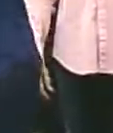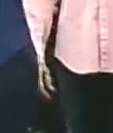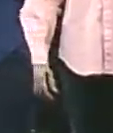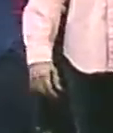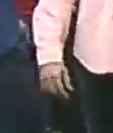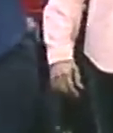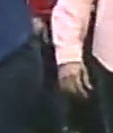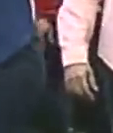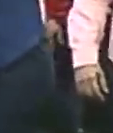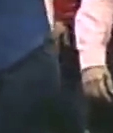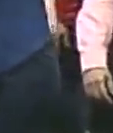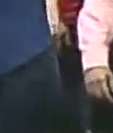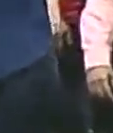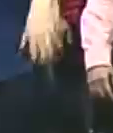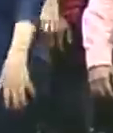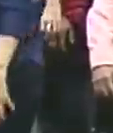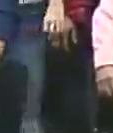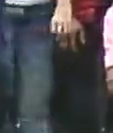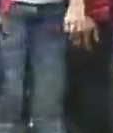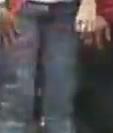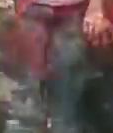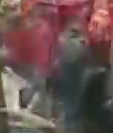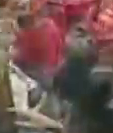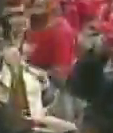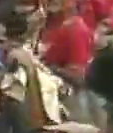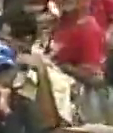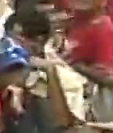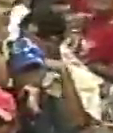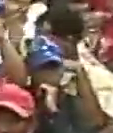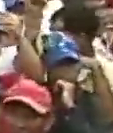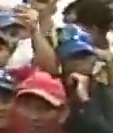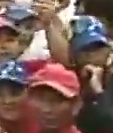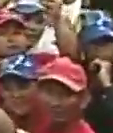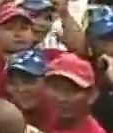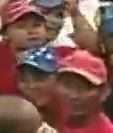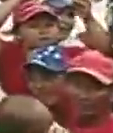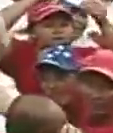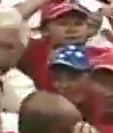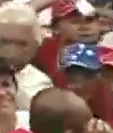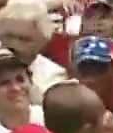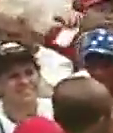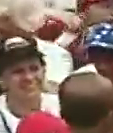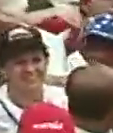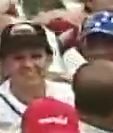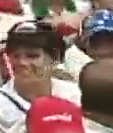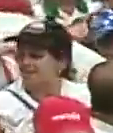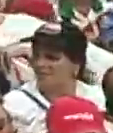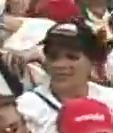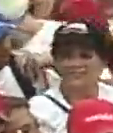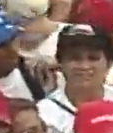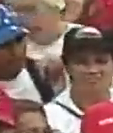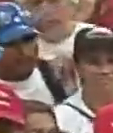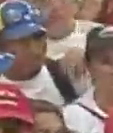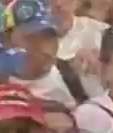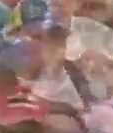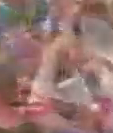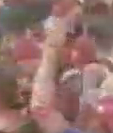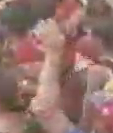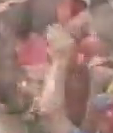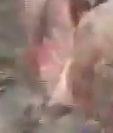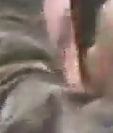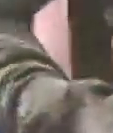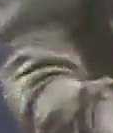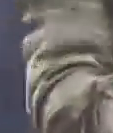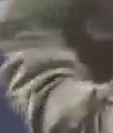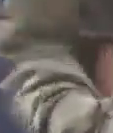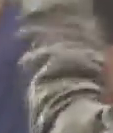de trabajo por pueblos y caseríos le escuchó el rumor muy duro que este 20 de mayo el ganador es maduro